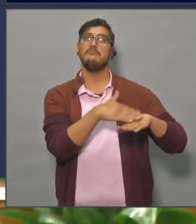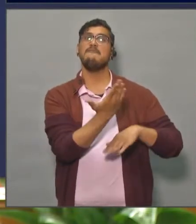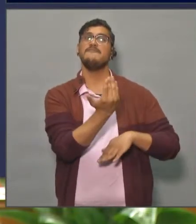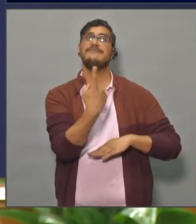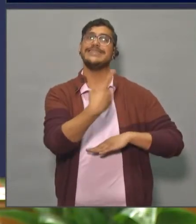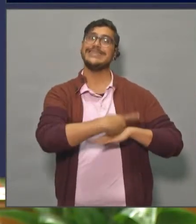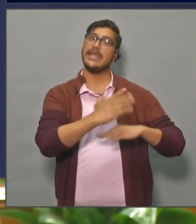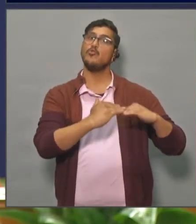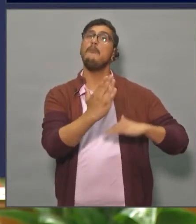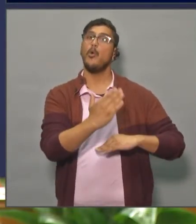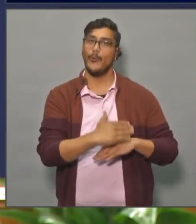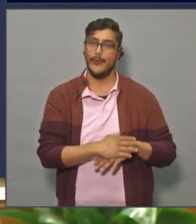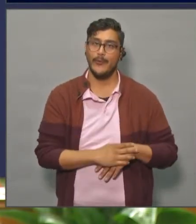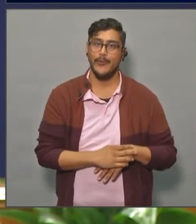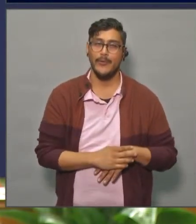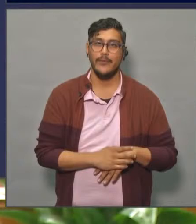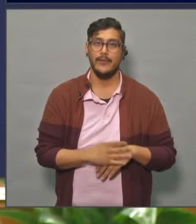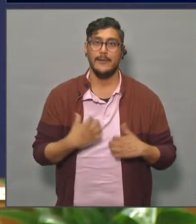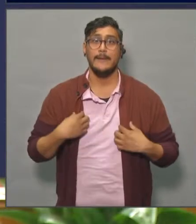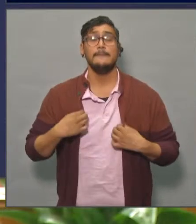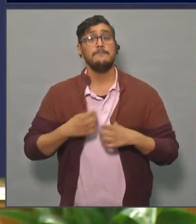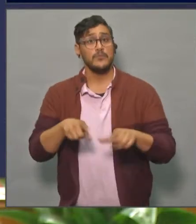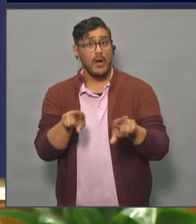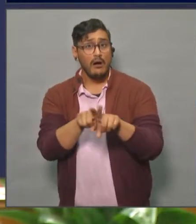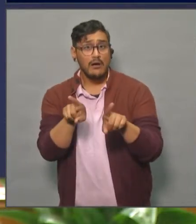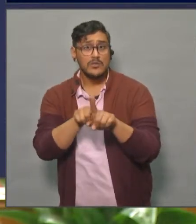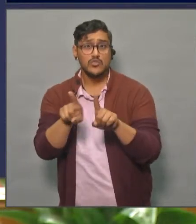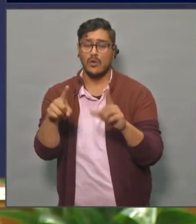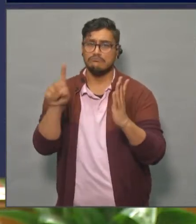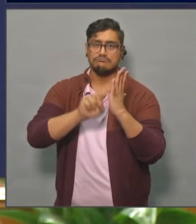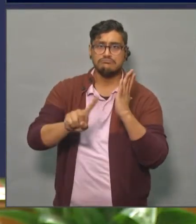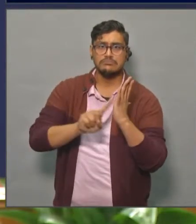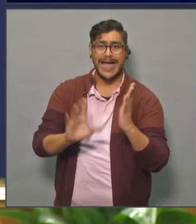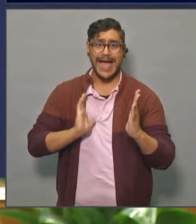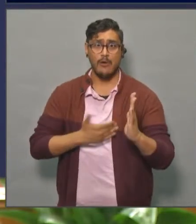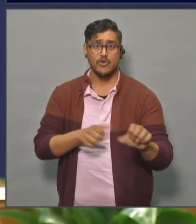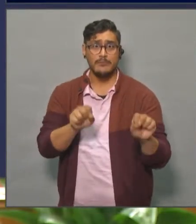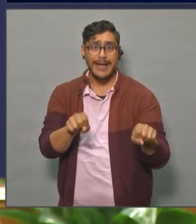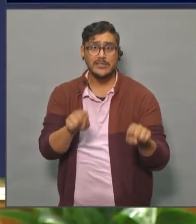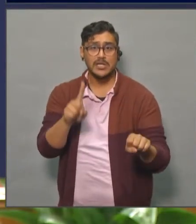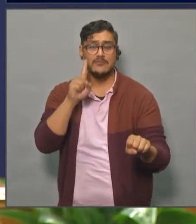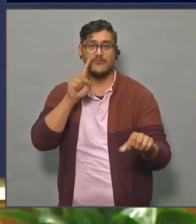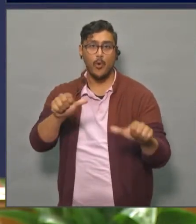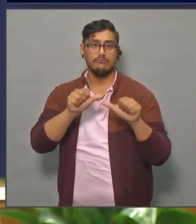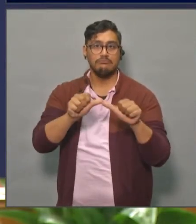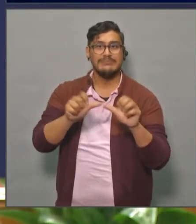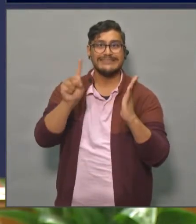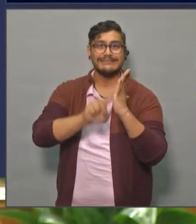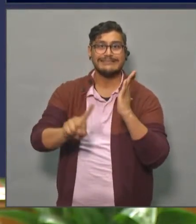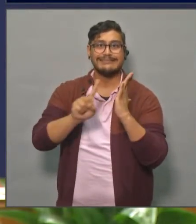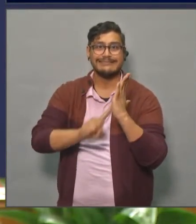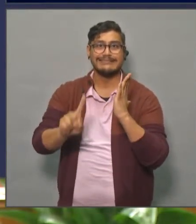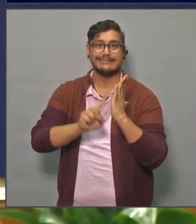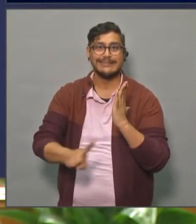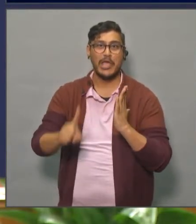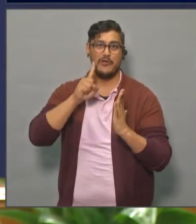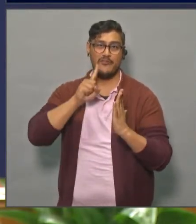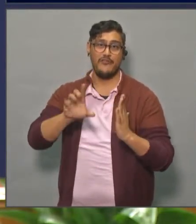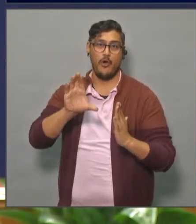más. También seguimos evaluando nuestra capacidad para realizar investigaciones de casos de